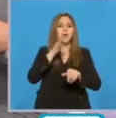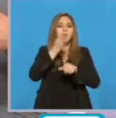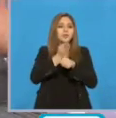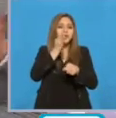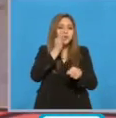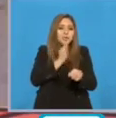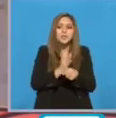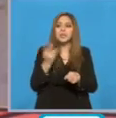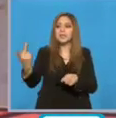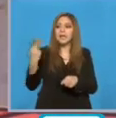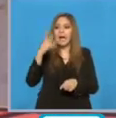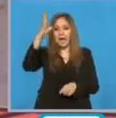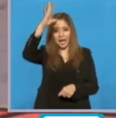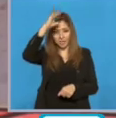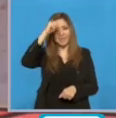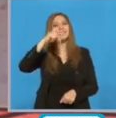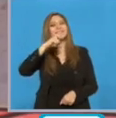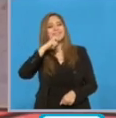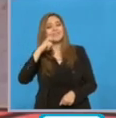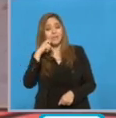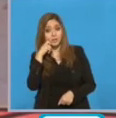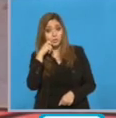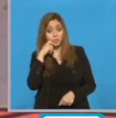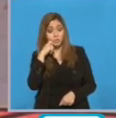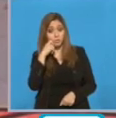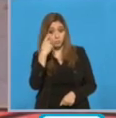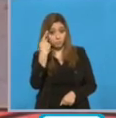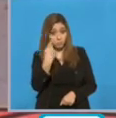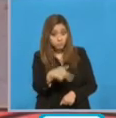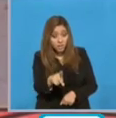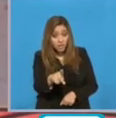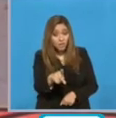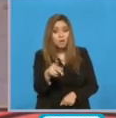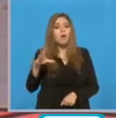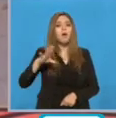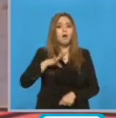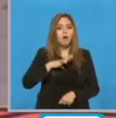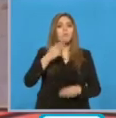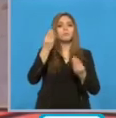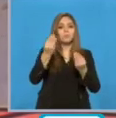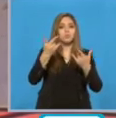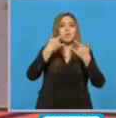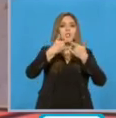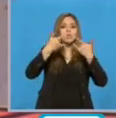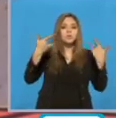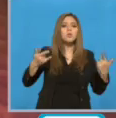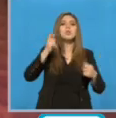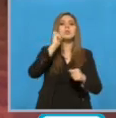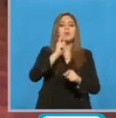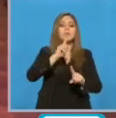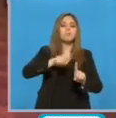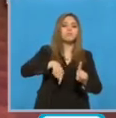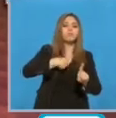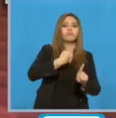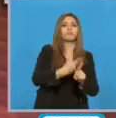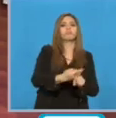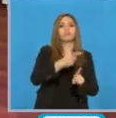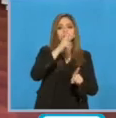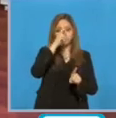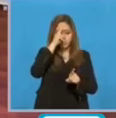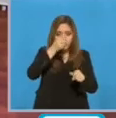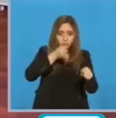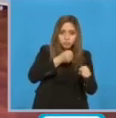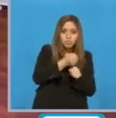sexo por acuerdo. Claro. Sin embargo, hay desafortunadamente muchas historias incluso de violaciones que se han cometido, e